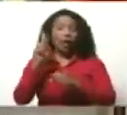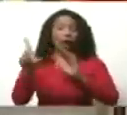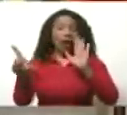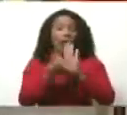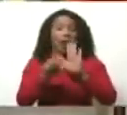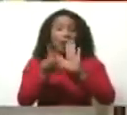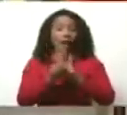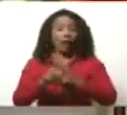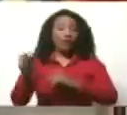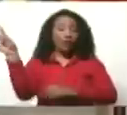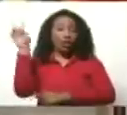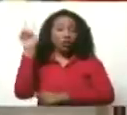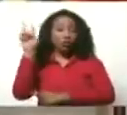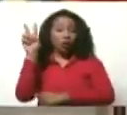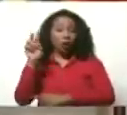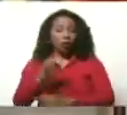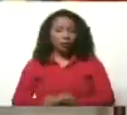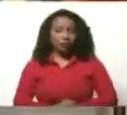leyes venezolanas.